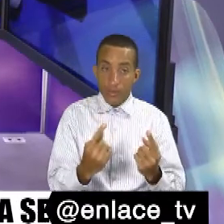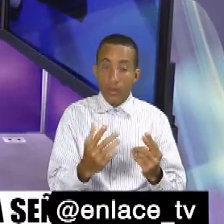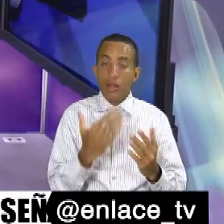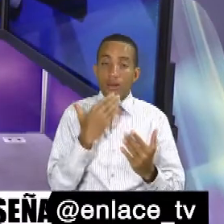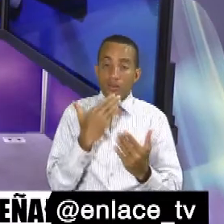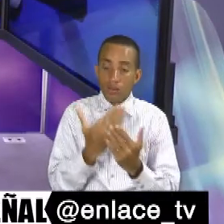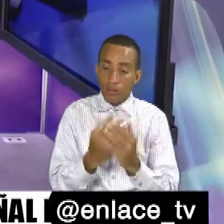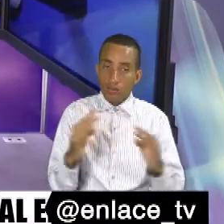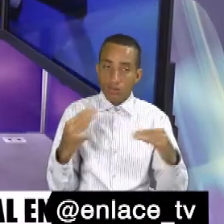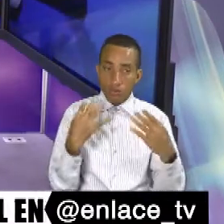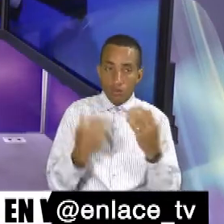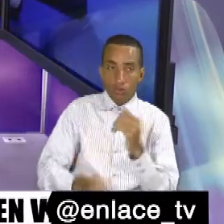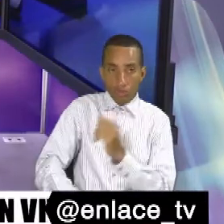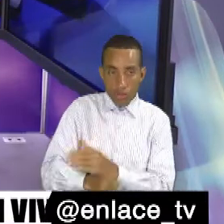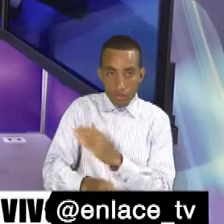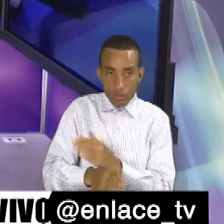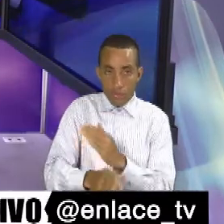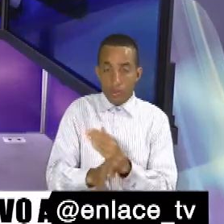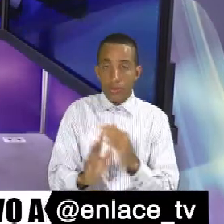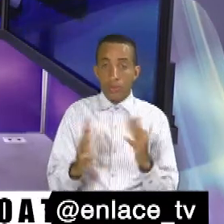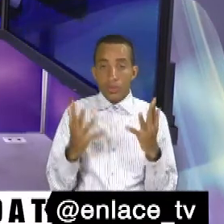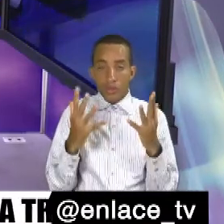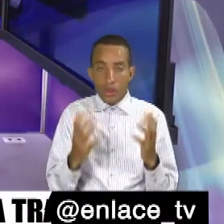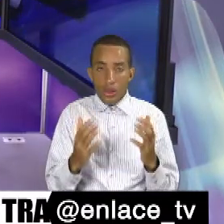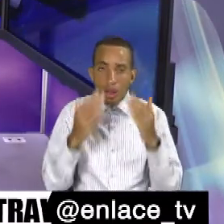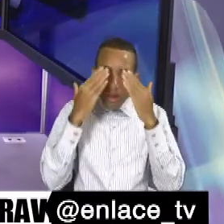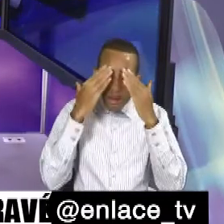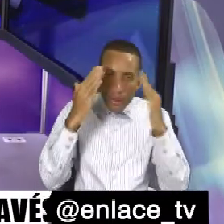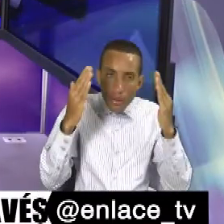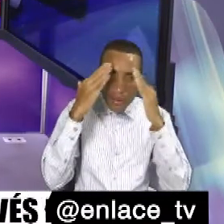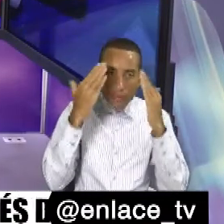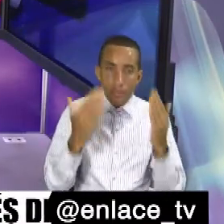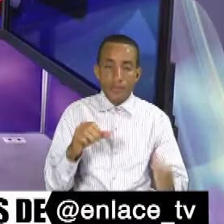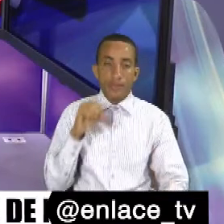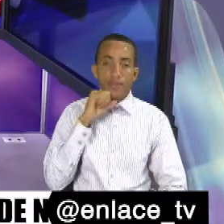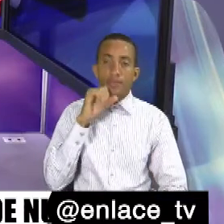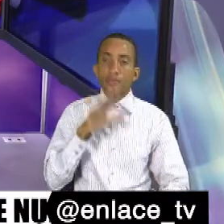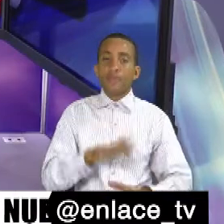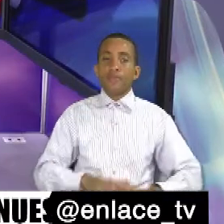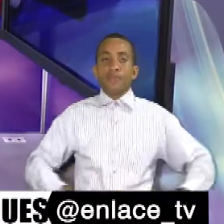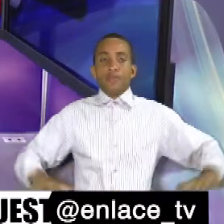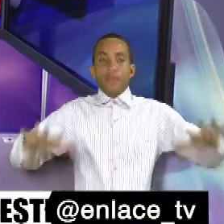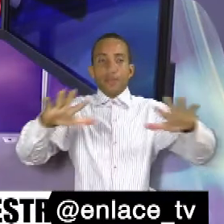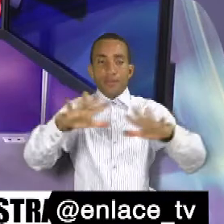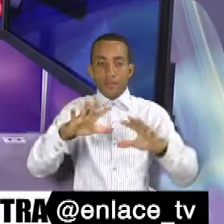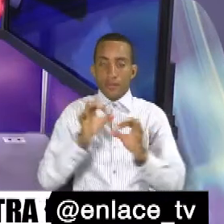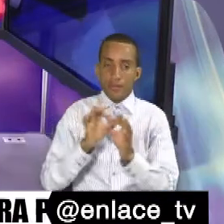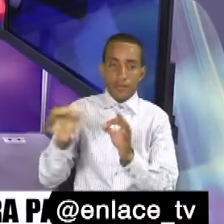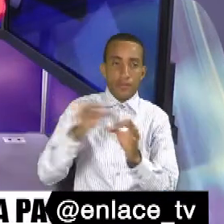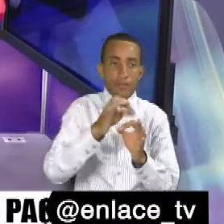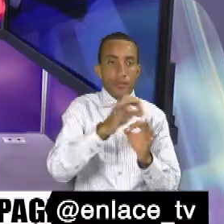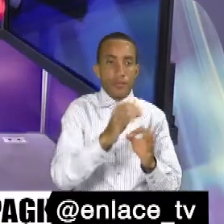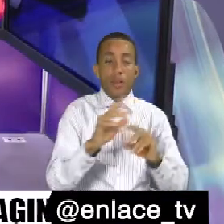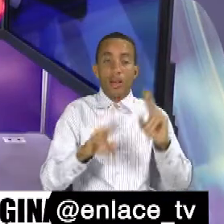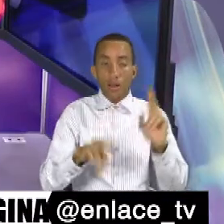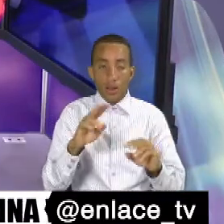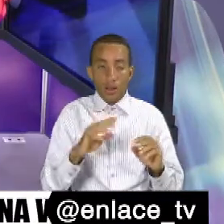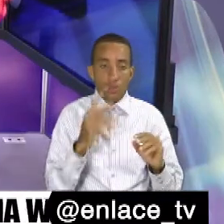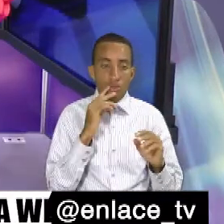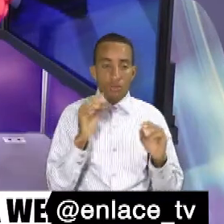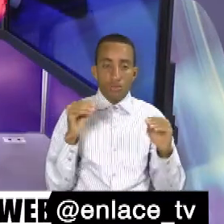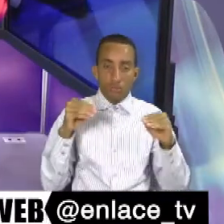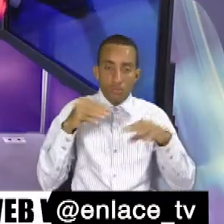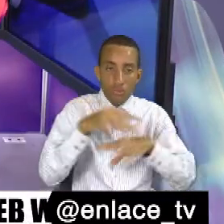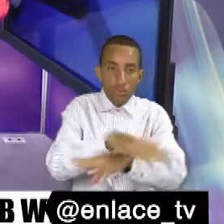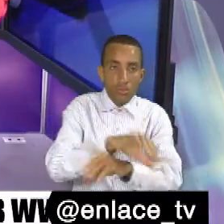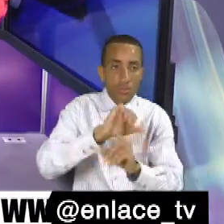nuestra ciudad y región. Saludamos a quienes nos ven en Barranca Bermeja, el Magdalena Medio, y a quienes lo hacen a través de sus redes sociales o por medio de nuestra